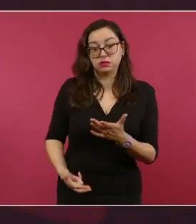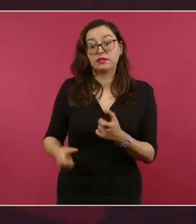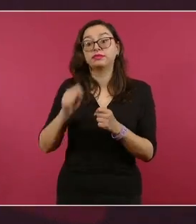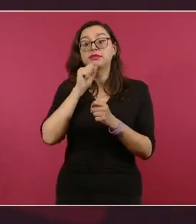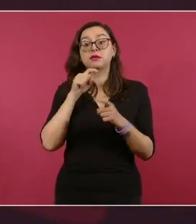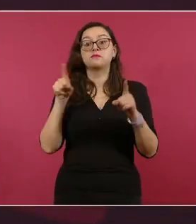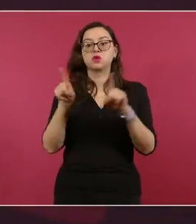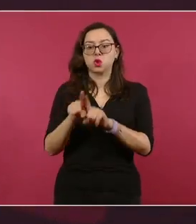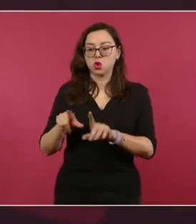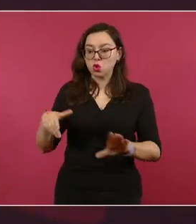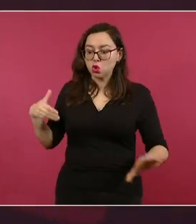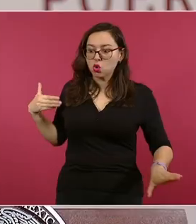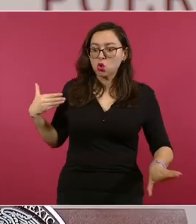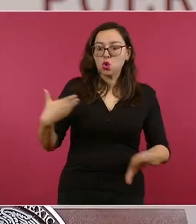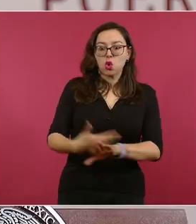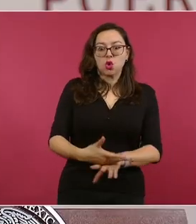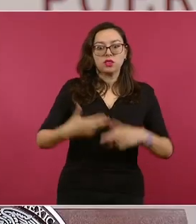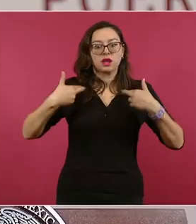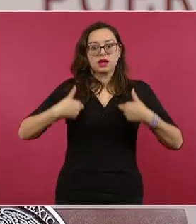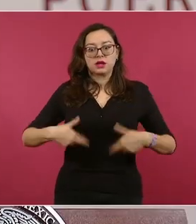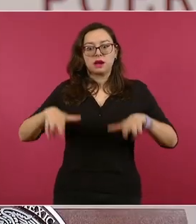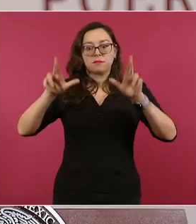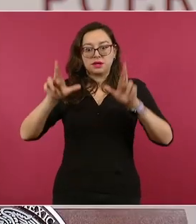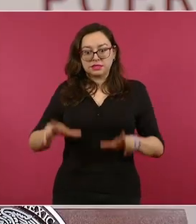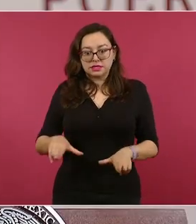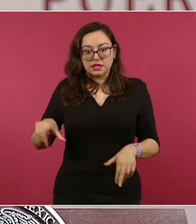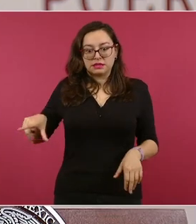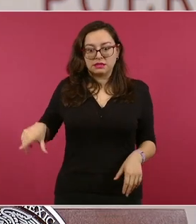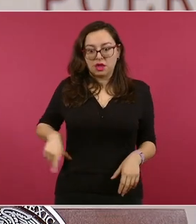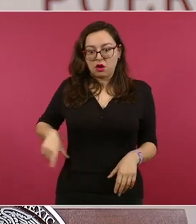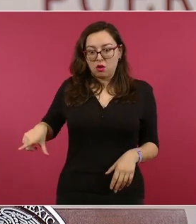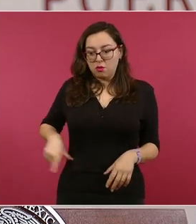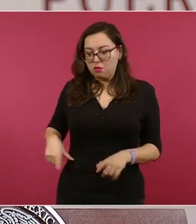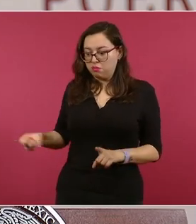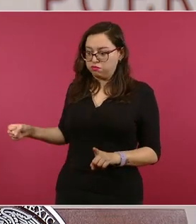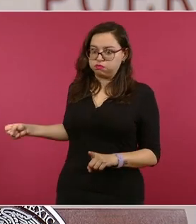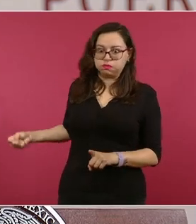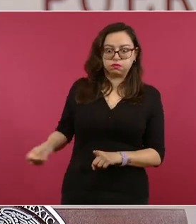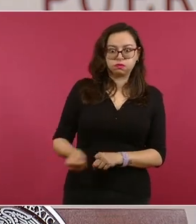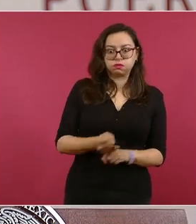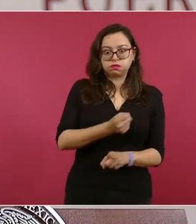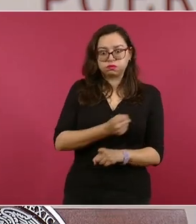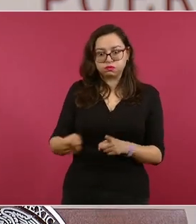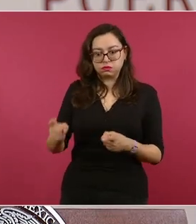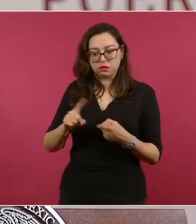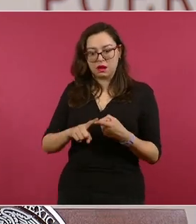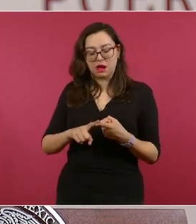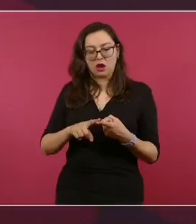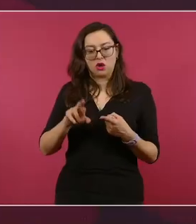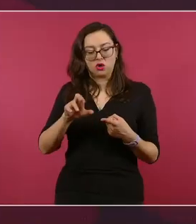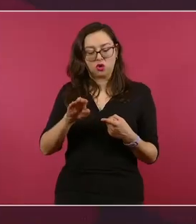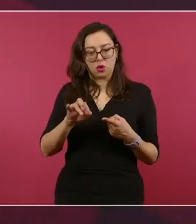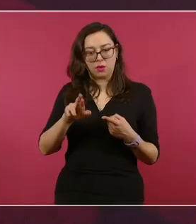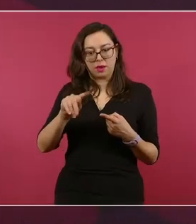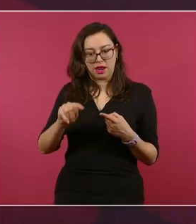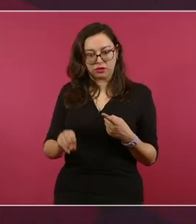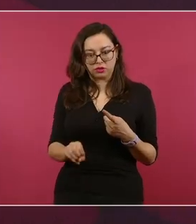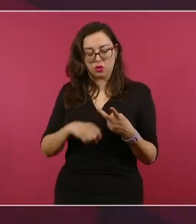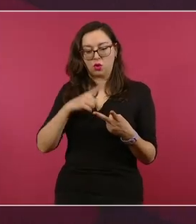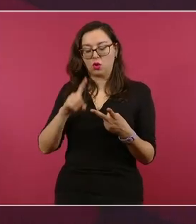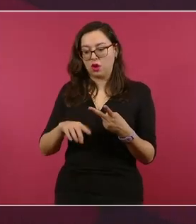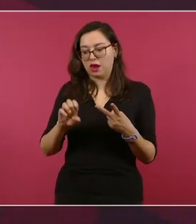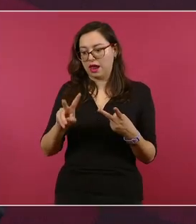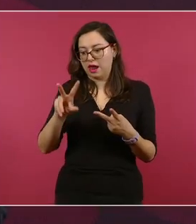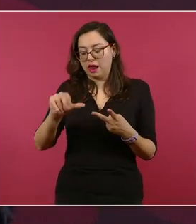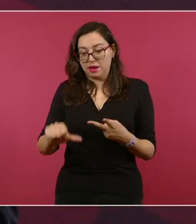la dignidad del personal diplomático, de Roberto Canseco, de Bamarta Valbuena. Viola Ecuador la Convención de Viena sobre relaciones